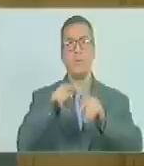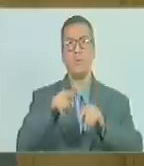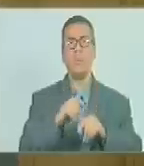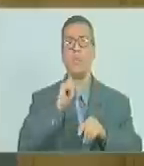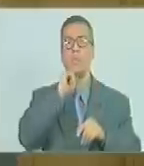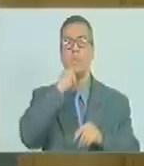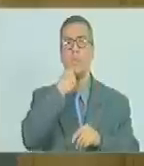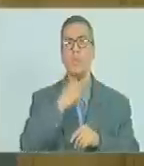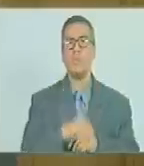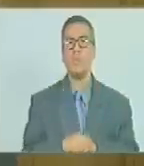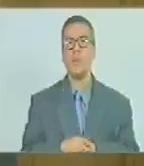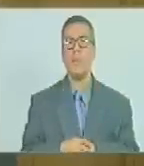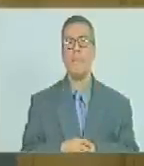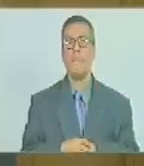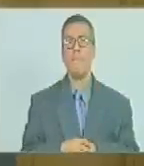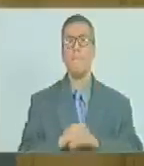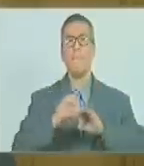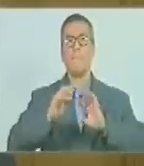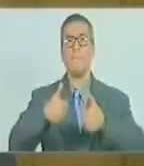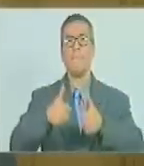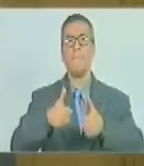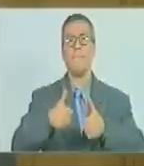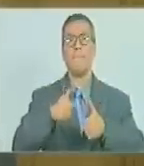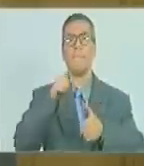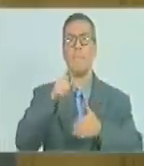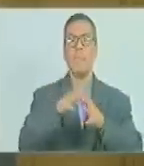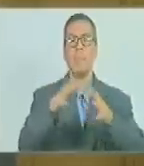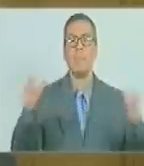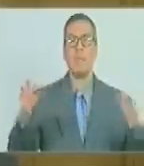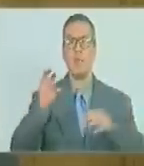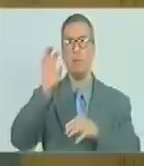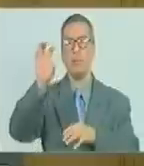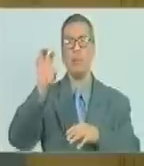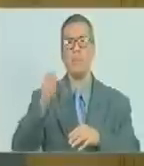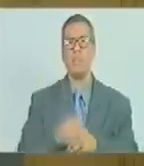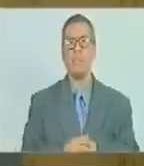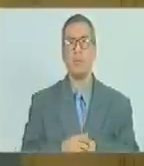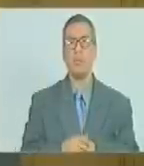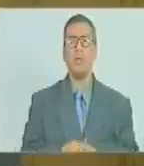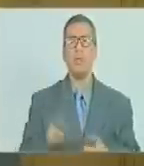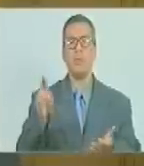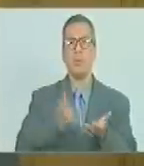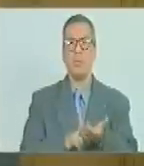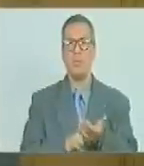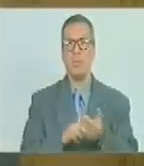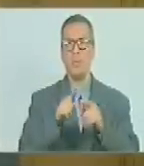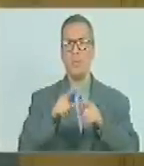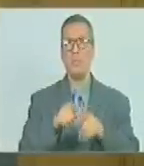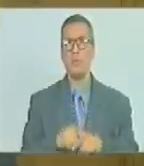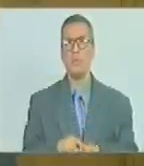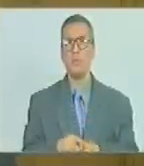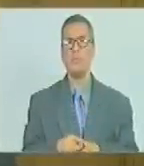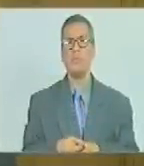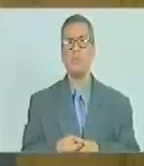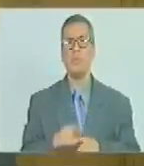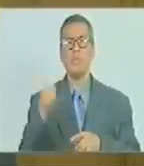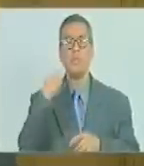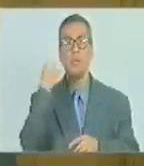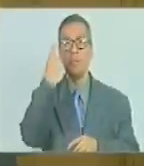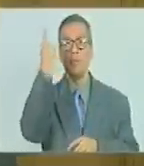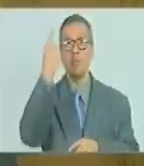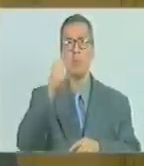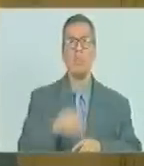de Rusia, comienza esa gran nación a retomar la gloria,